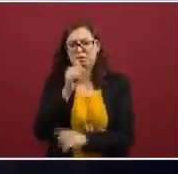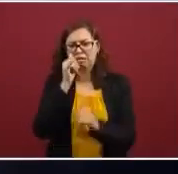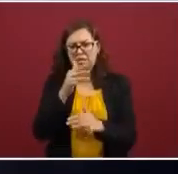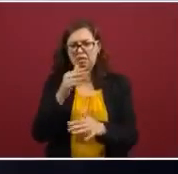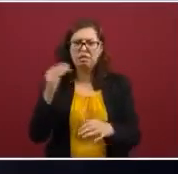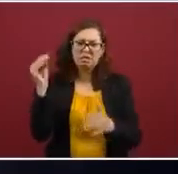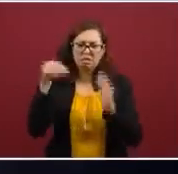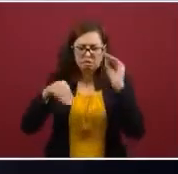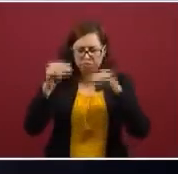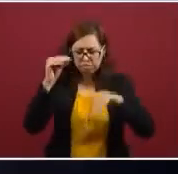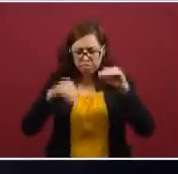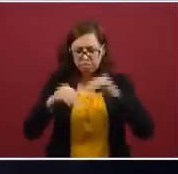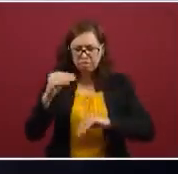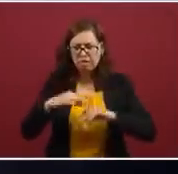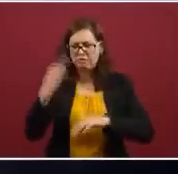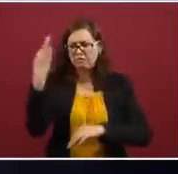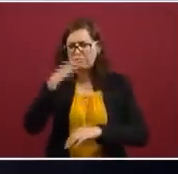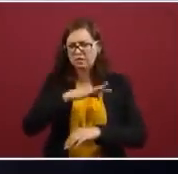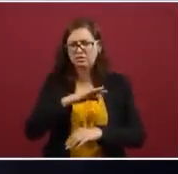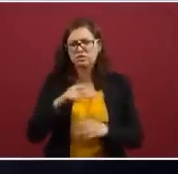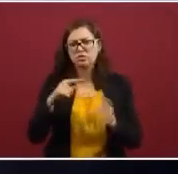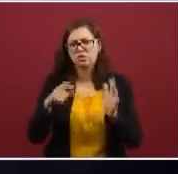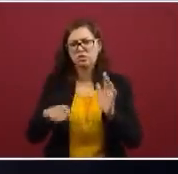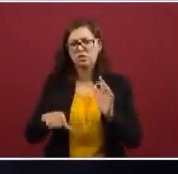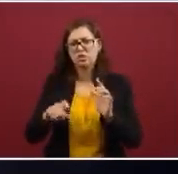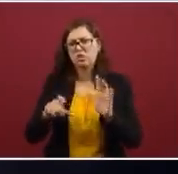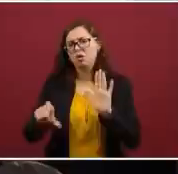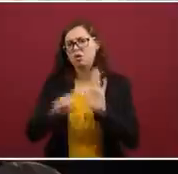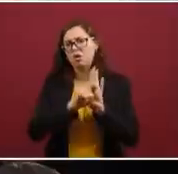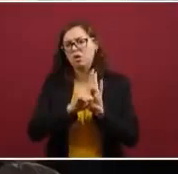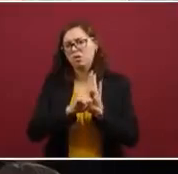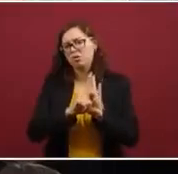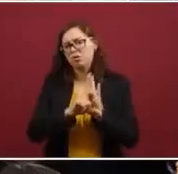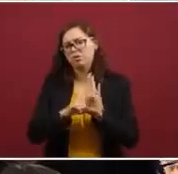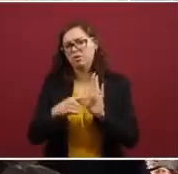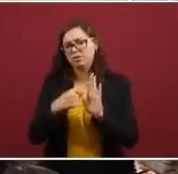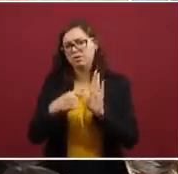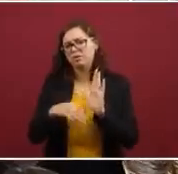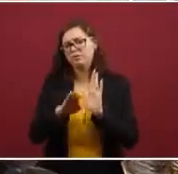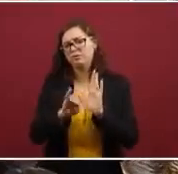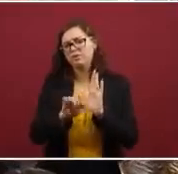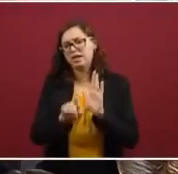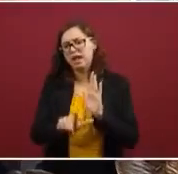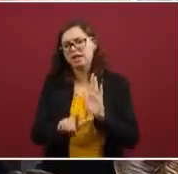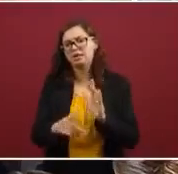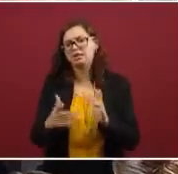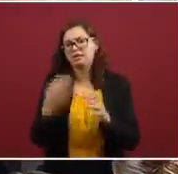para conseguir su firma electrónica. Gracias. Sí. Empiezo con lo último. No